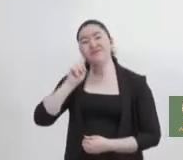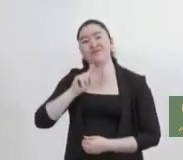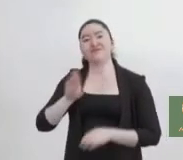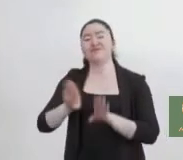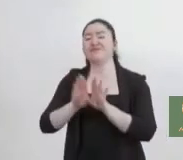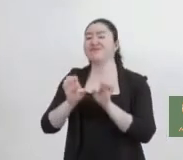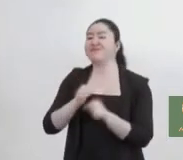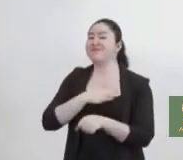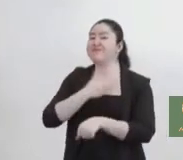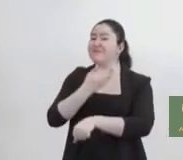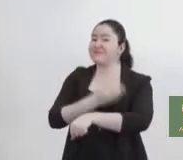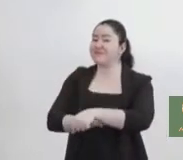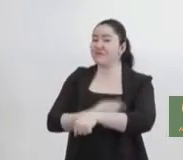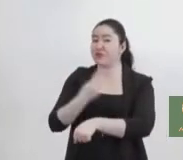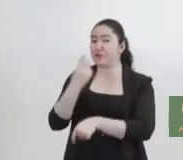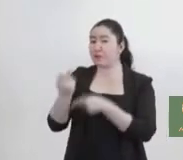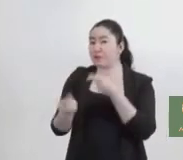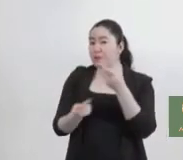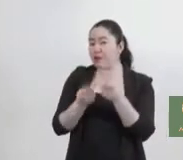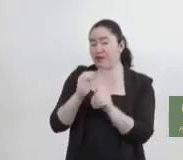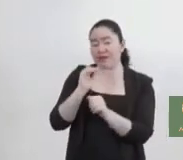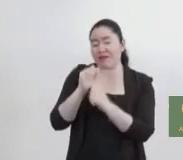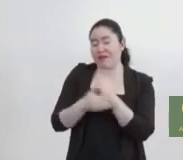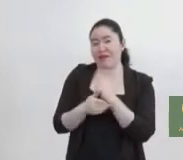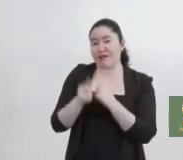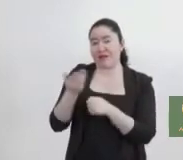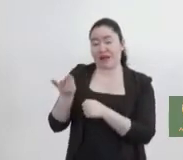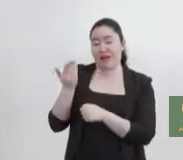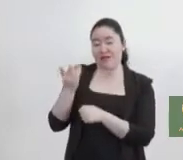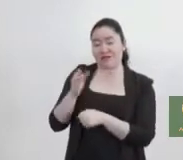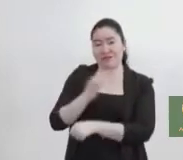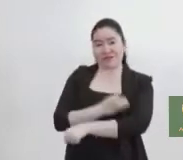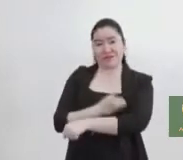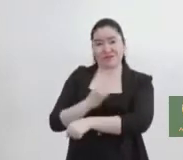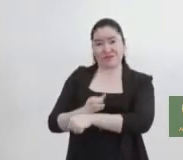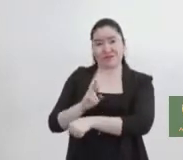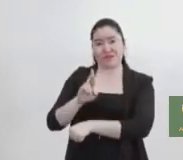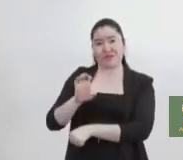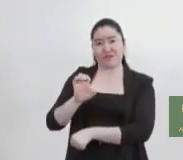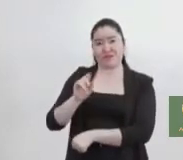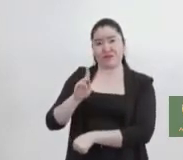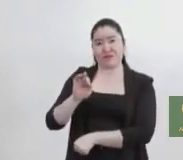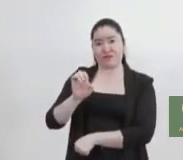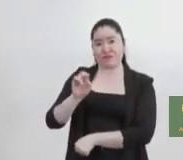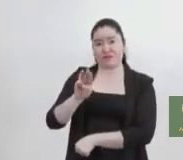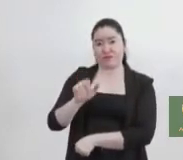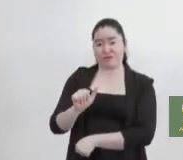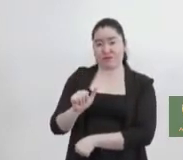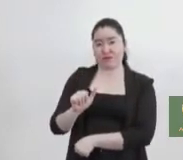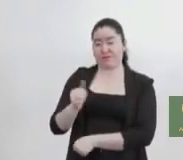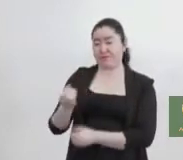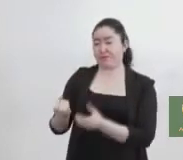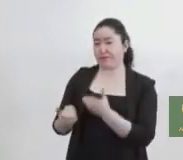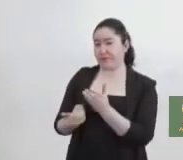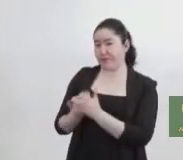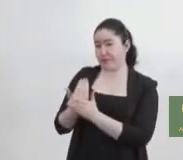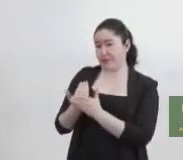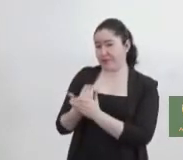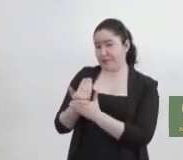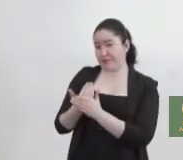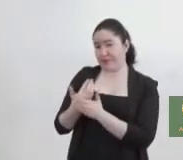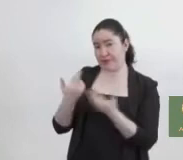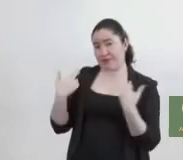para terminar. La primera con relación a lo que tocaba mi compañero de Reforma. En la conferencia matutina, la maestra Delfina nos hablaba